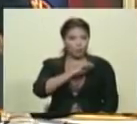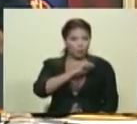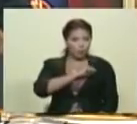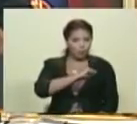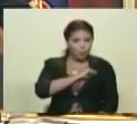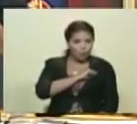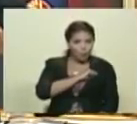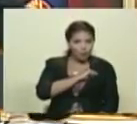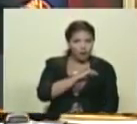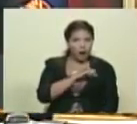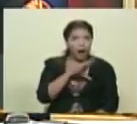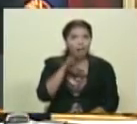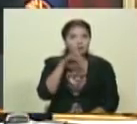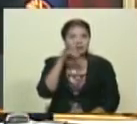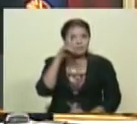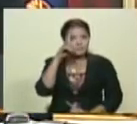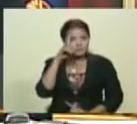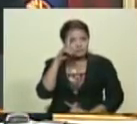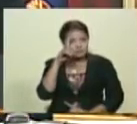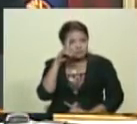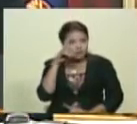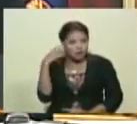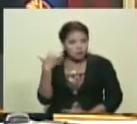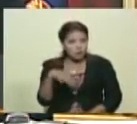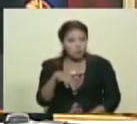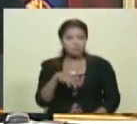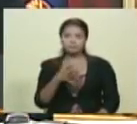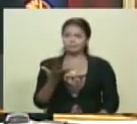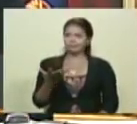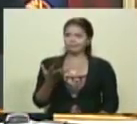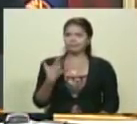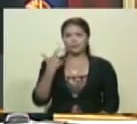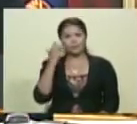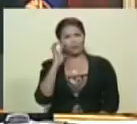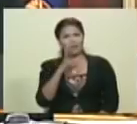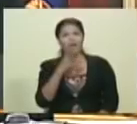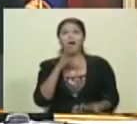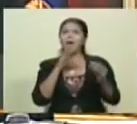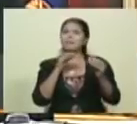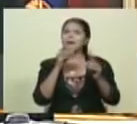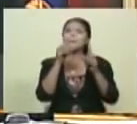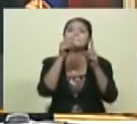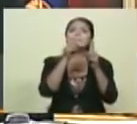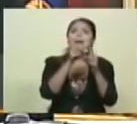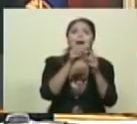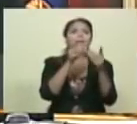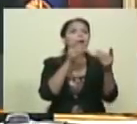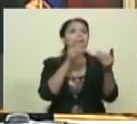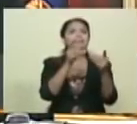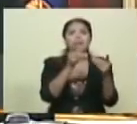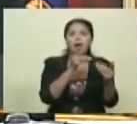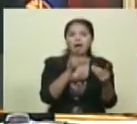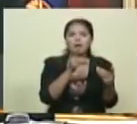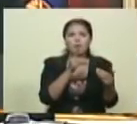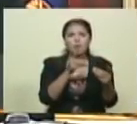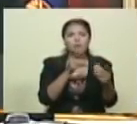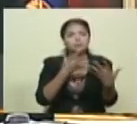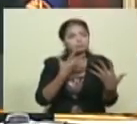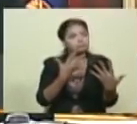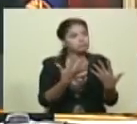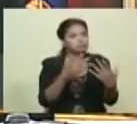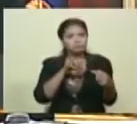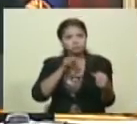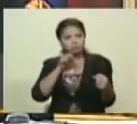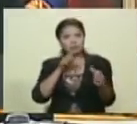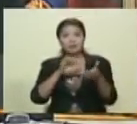Está retrocediendo. Ellos creen que hablar de diálogo, de palabra, hablar de concordia, es